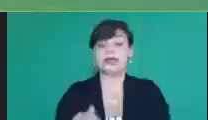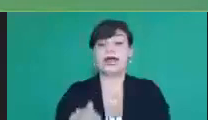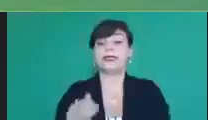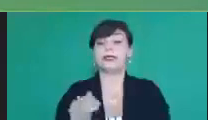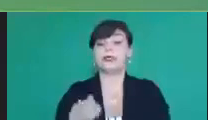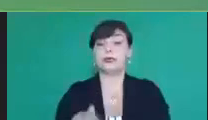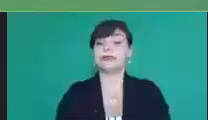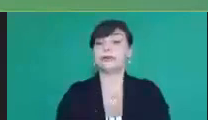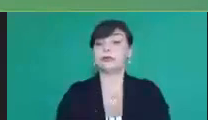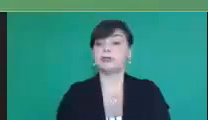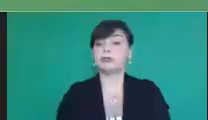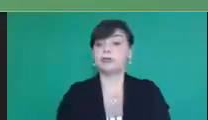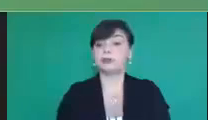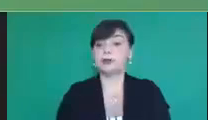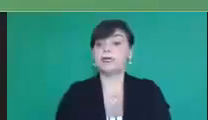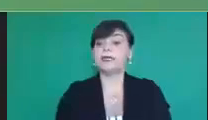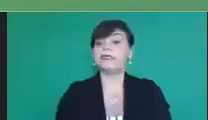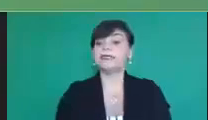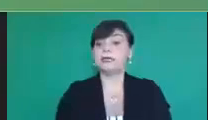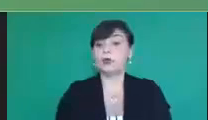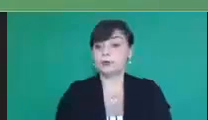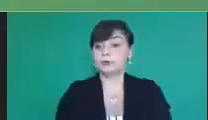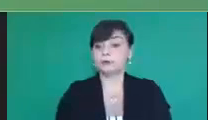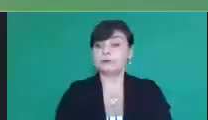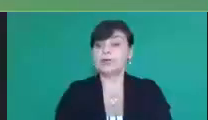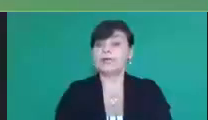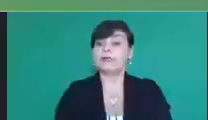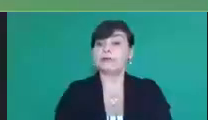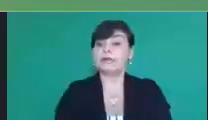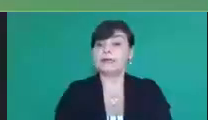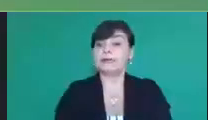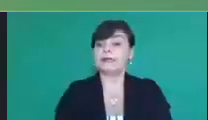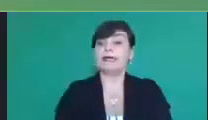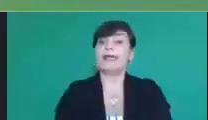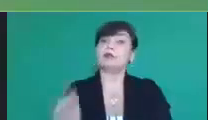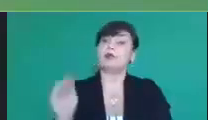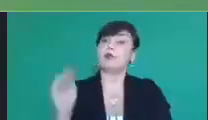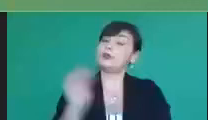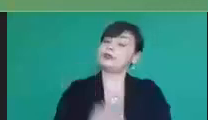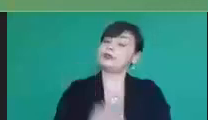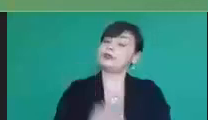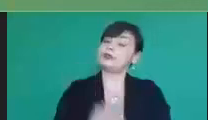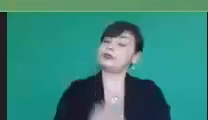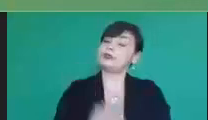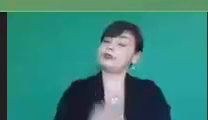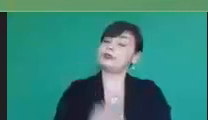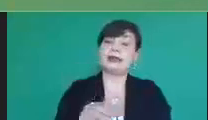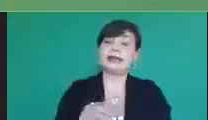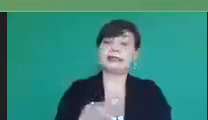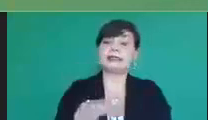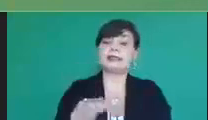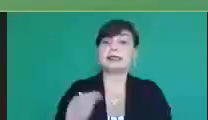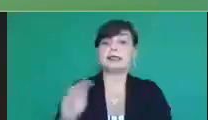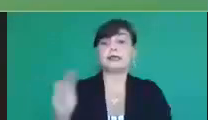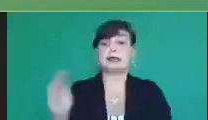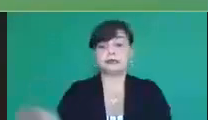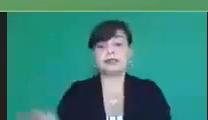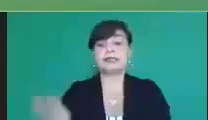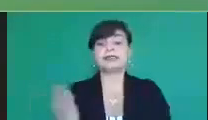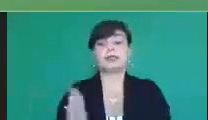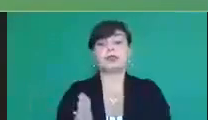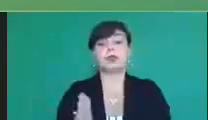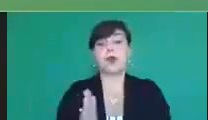en el 90% se cumple. También es un procedimiento que se realiza de rutina,